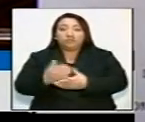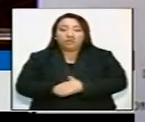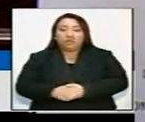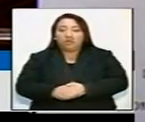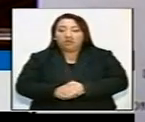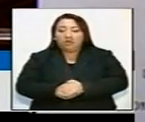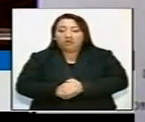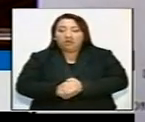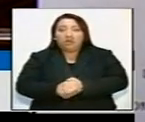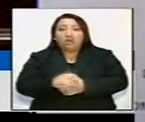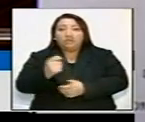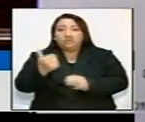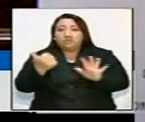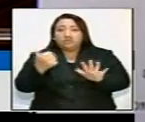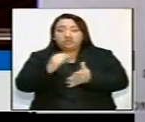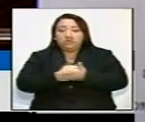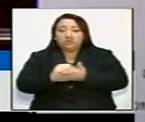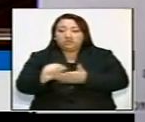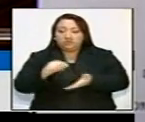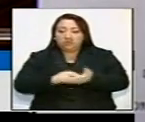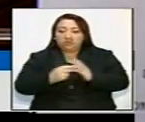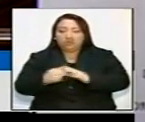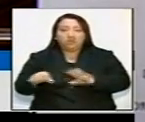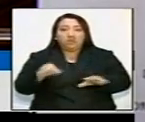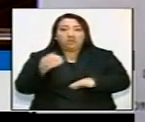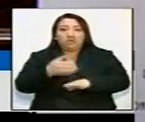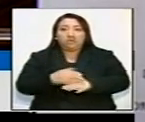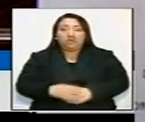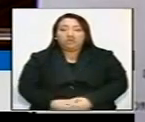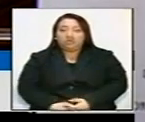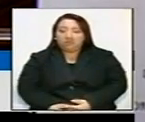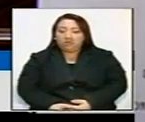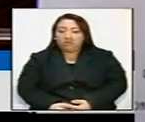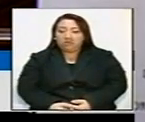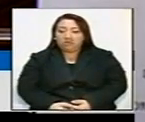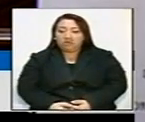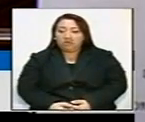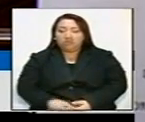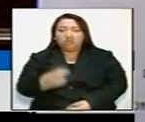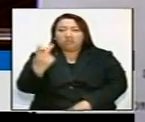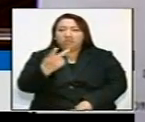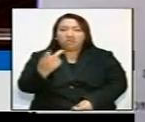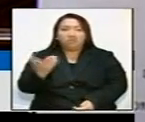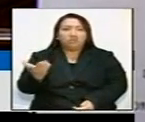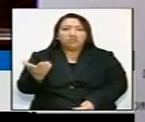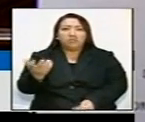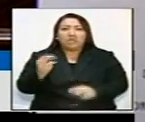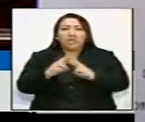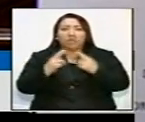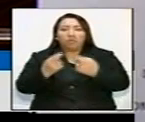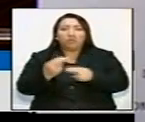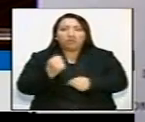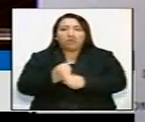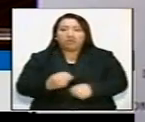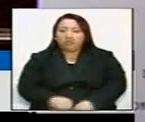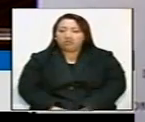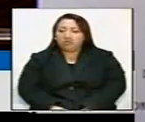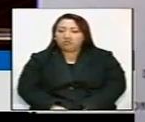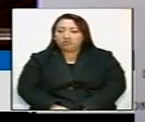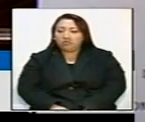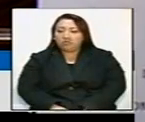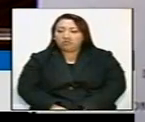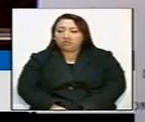casi 6 meses, ¿no?, en las cuales se realizaron aproximadamente unas 22 reuniones de trabajo con